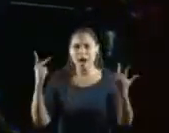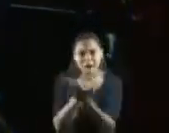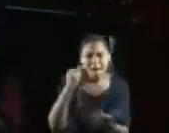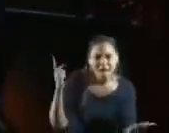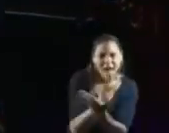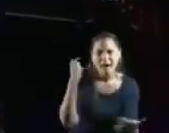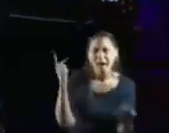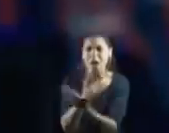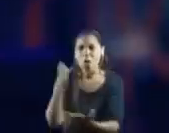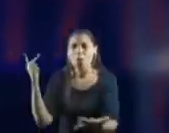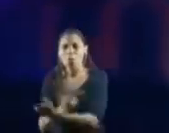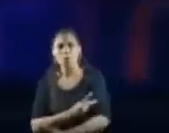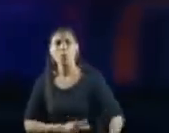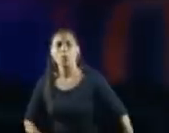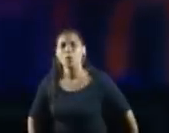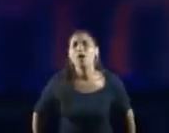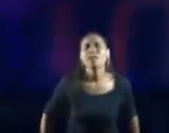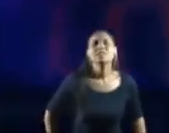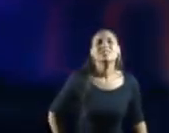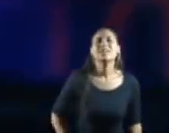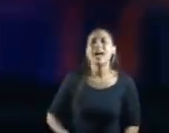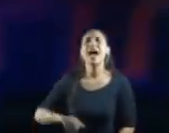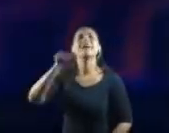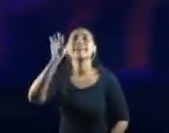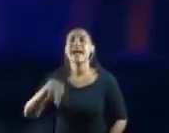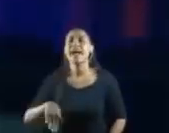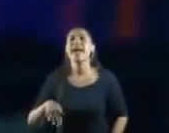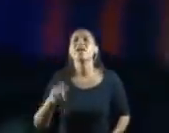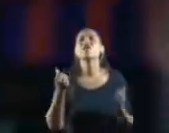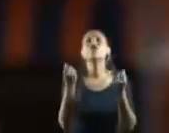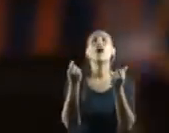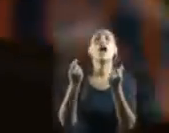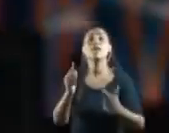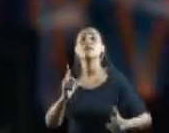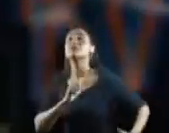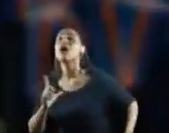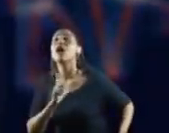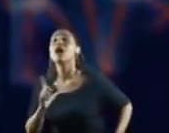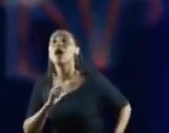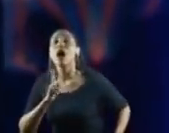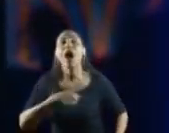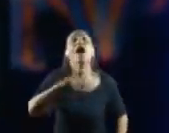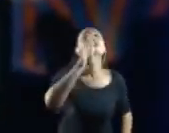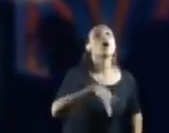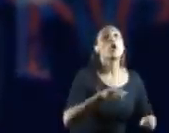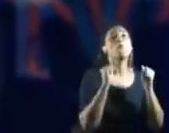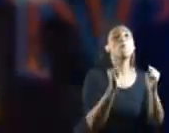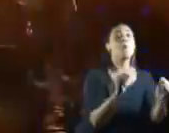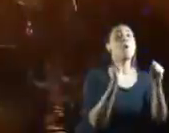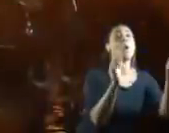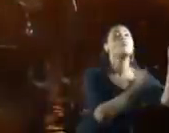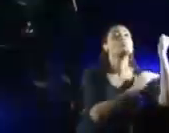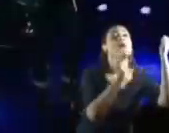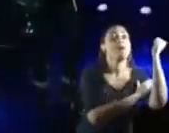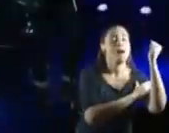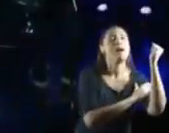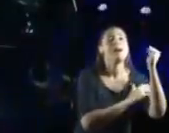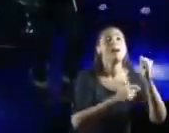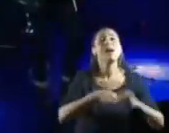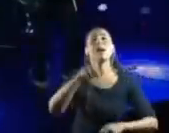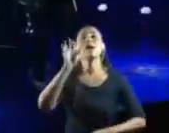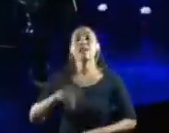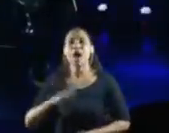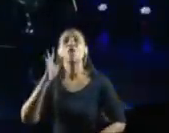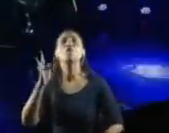un error. ¿Quién tiene el dinero? ¿Quién? ¿Quién tiene el poder? ¿Quién tiene